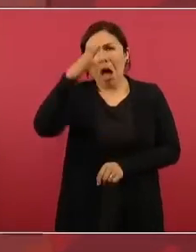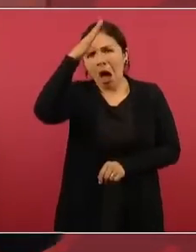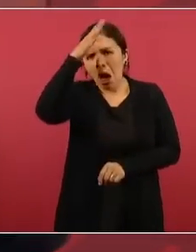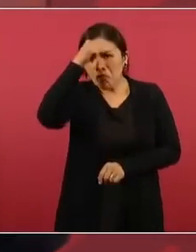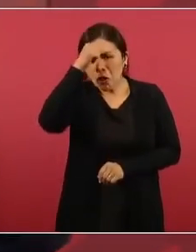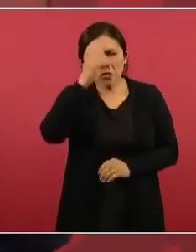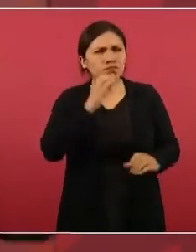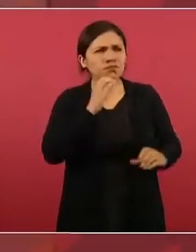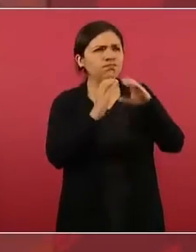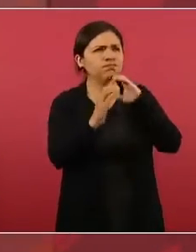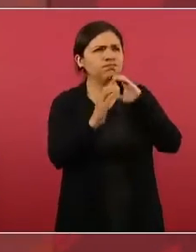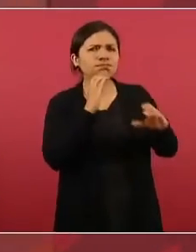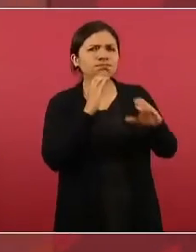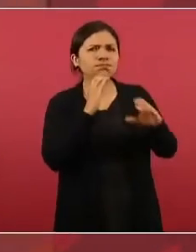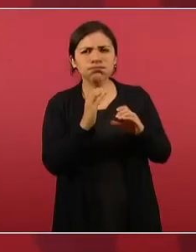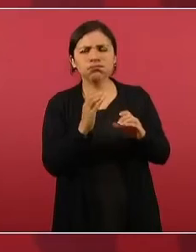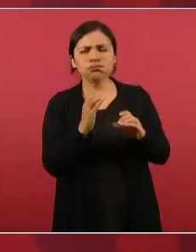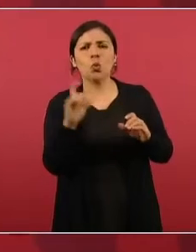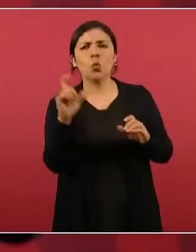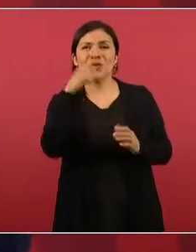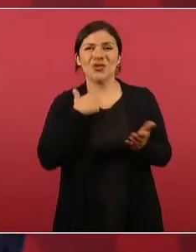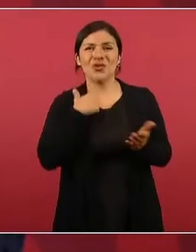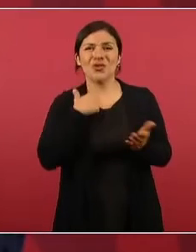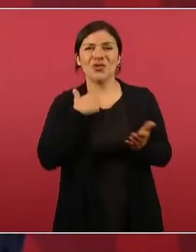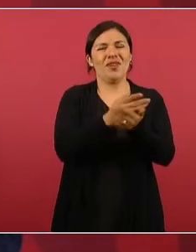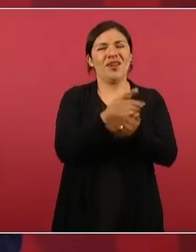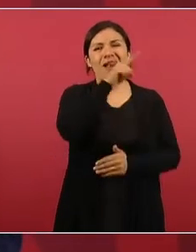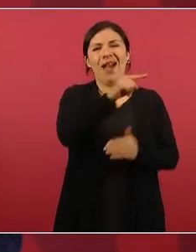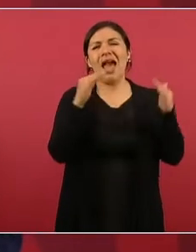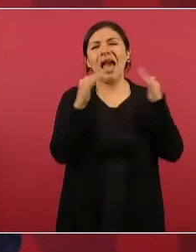razonamientos, cuando fui a la Casa Blanca